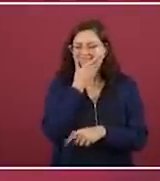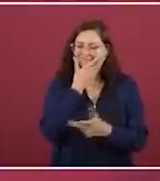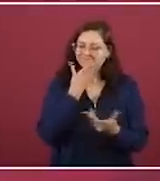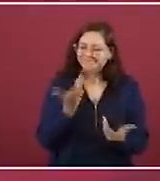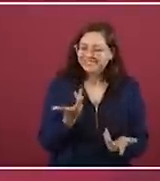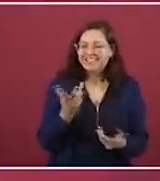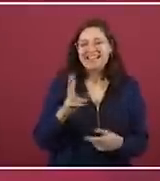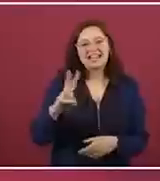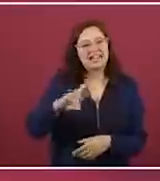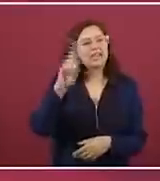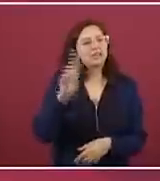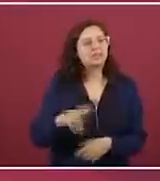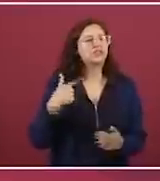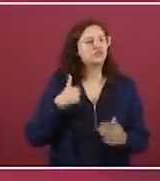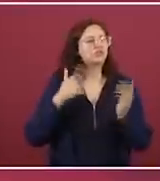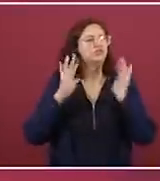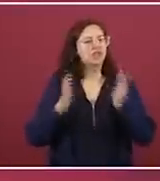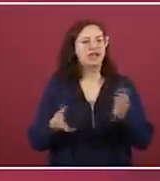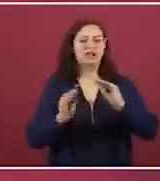dije con mucha claridad.